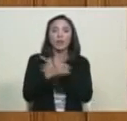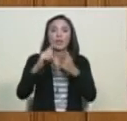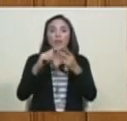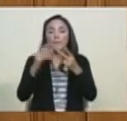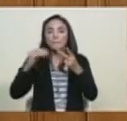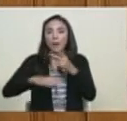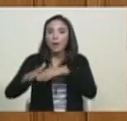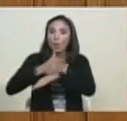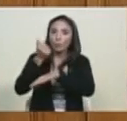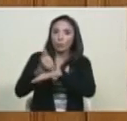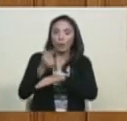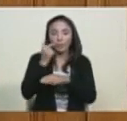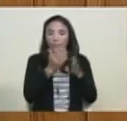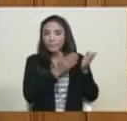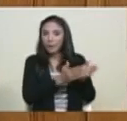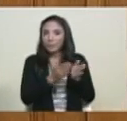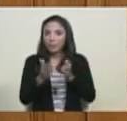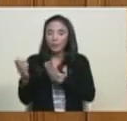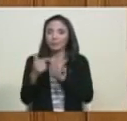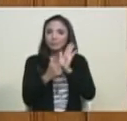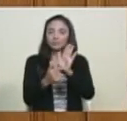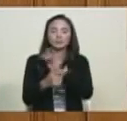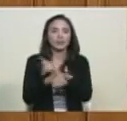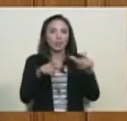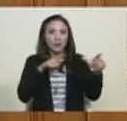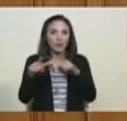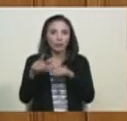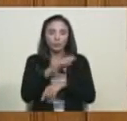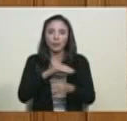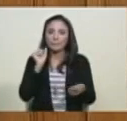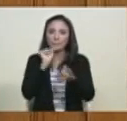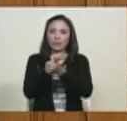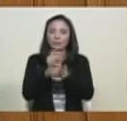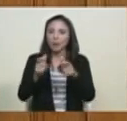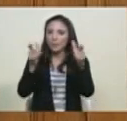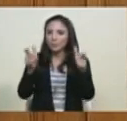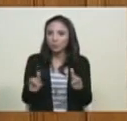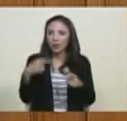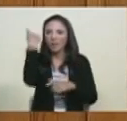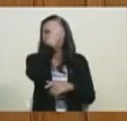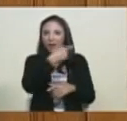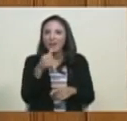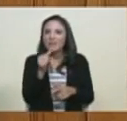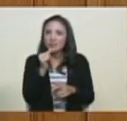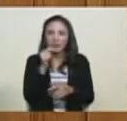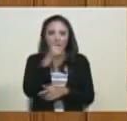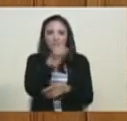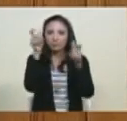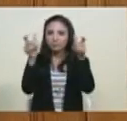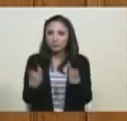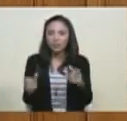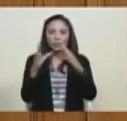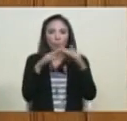que están debidamente capturados, que están convictos y